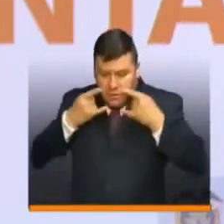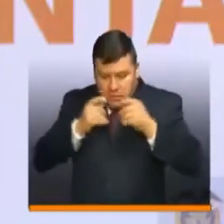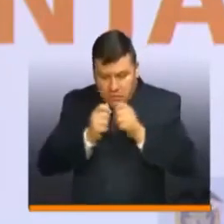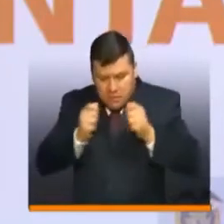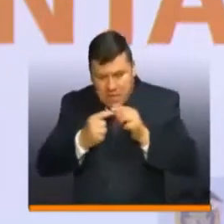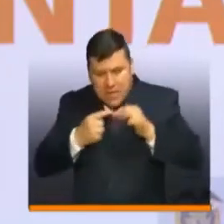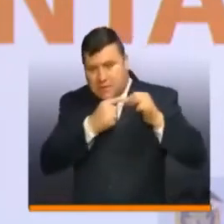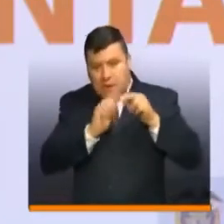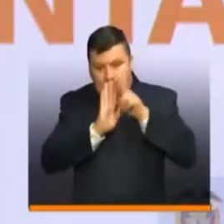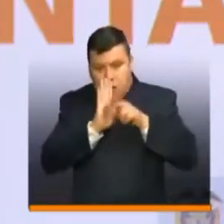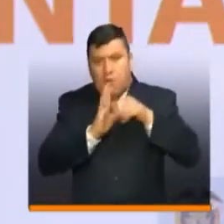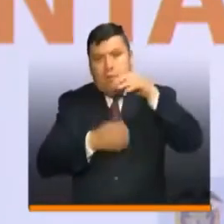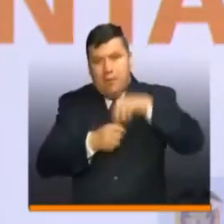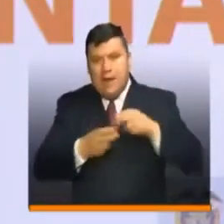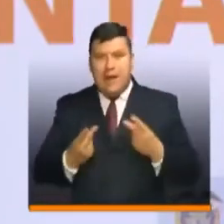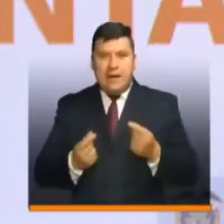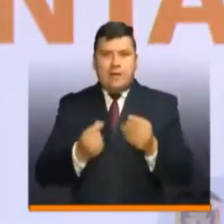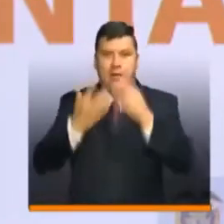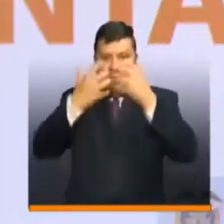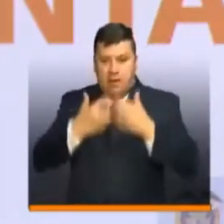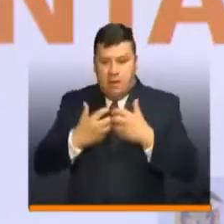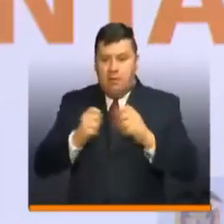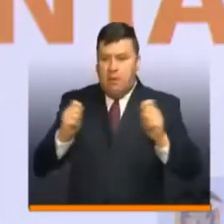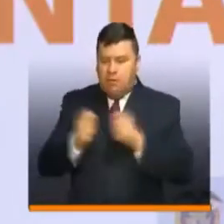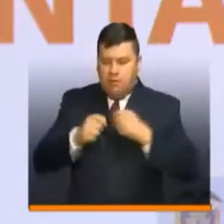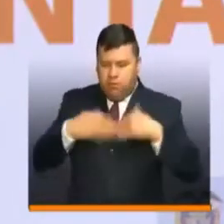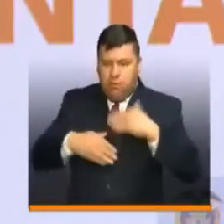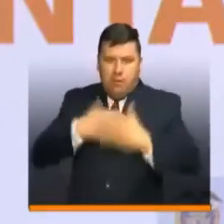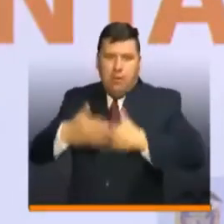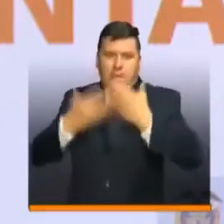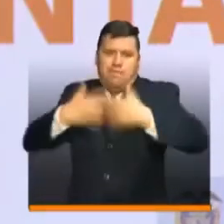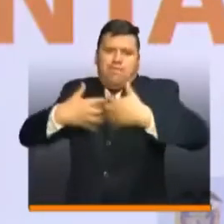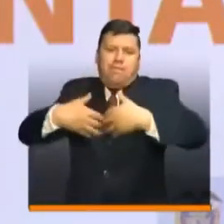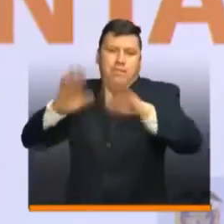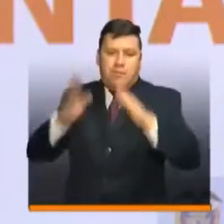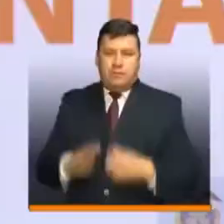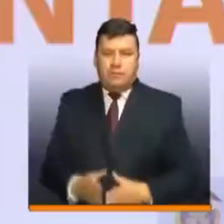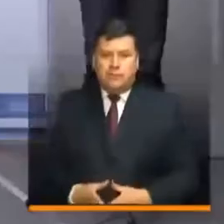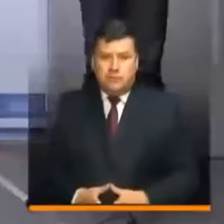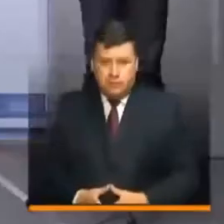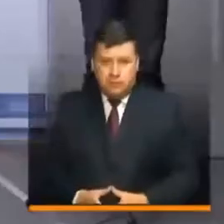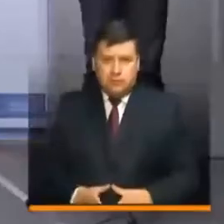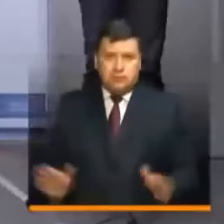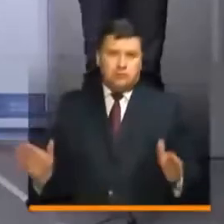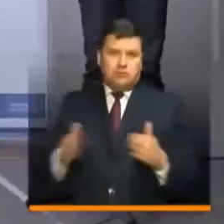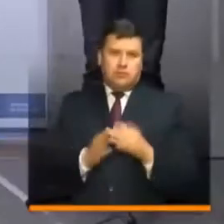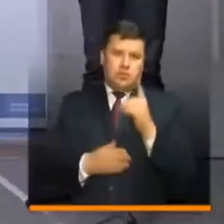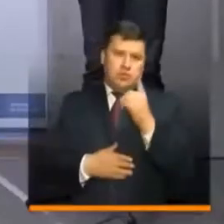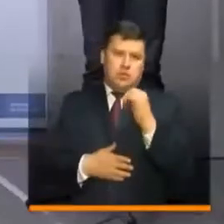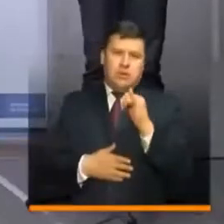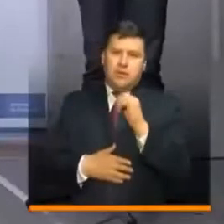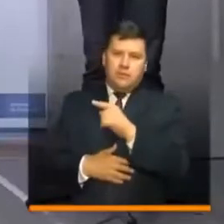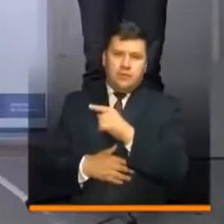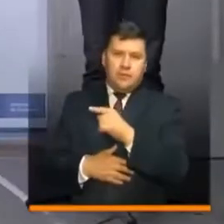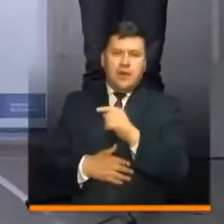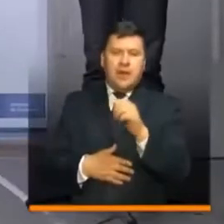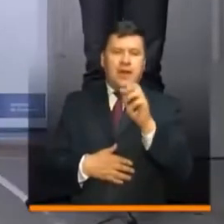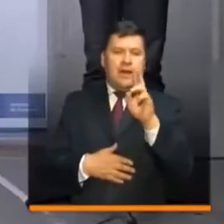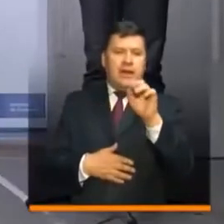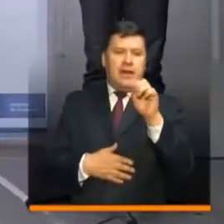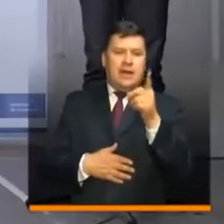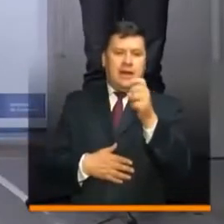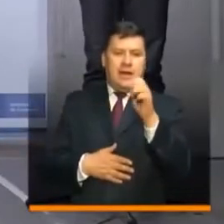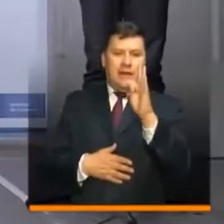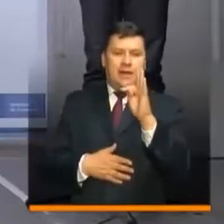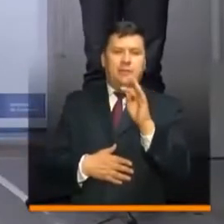agilizando el mismo para que las empresas rápidamente puedan entrar en proceso de producción cerramos con ésta sneijder en el negret de